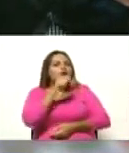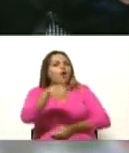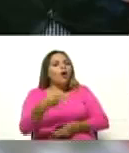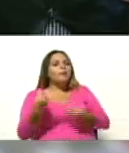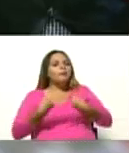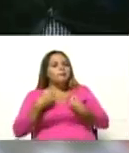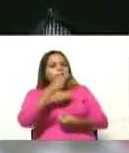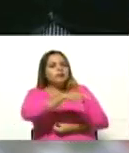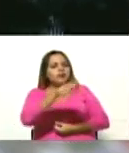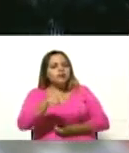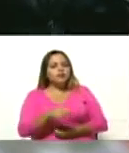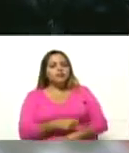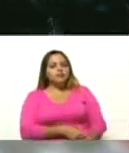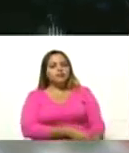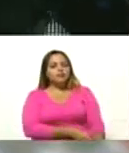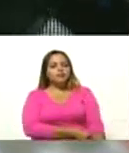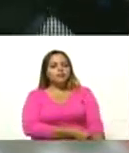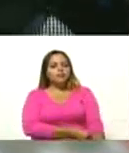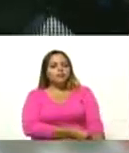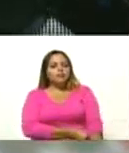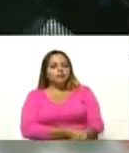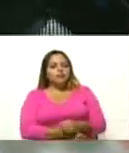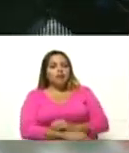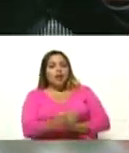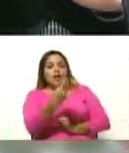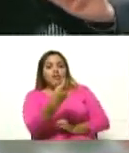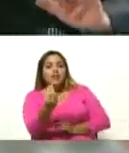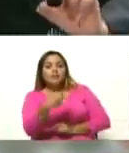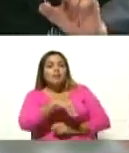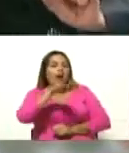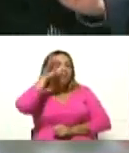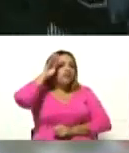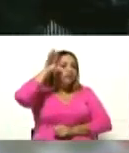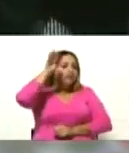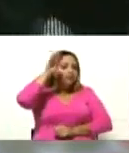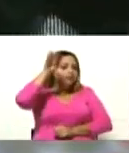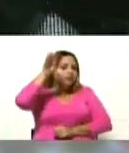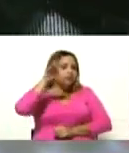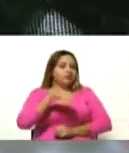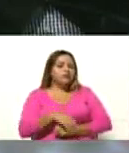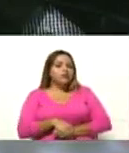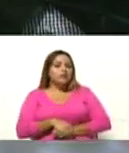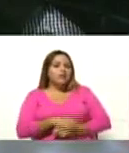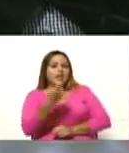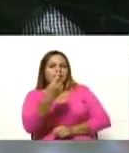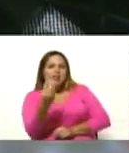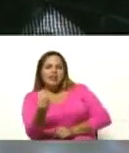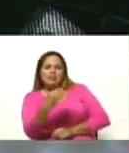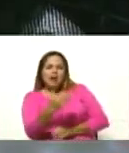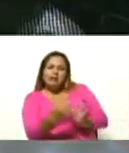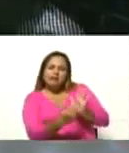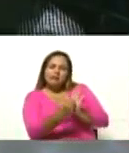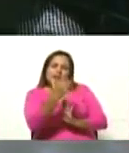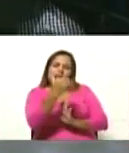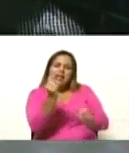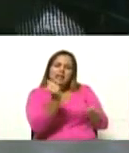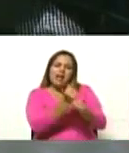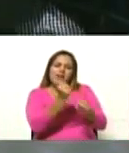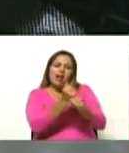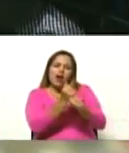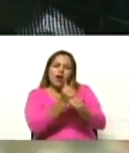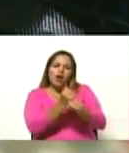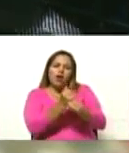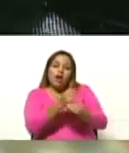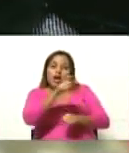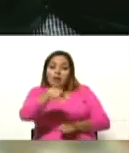gente. Le falta la oferta de futuro y le falta subir la calidad de la gestión a las